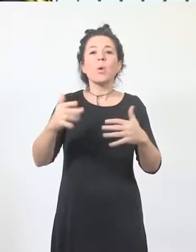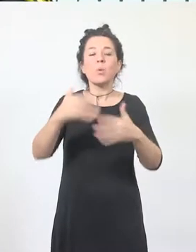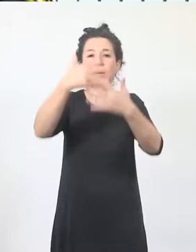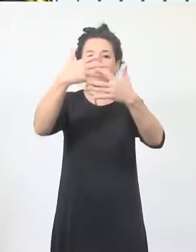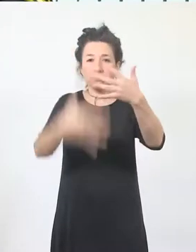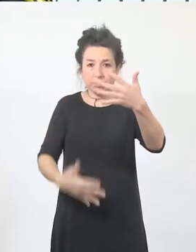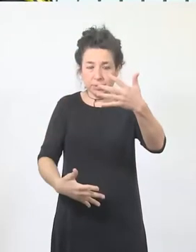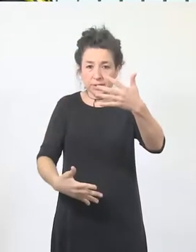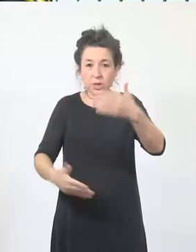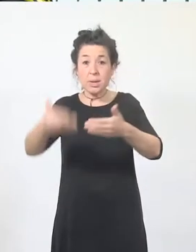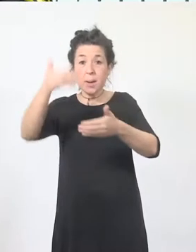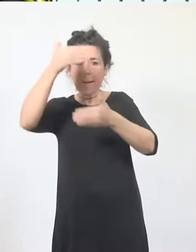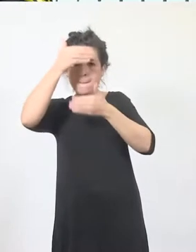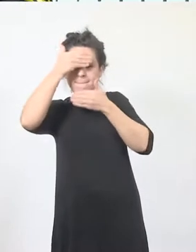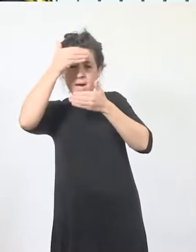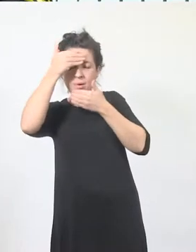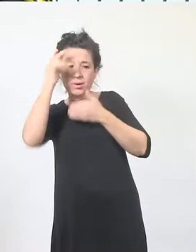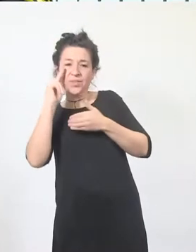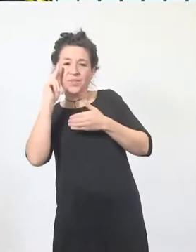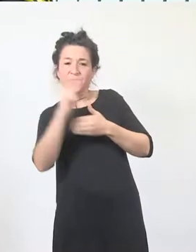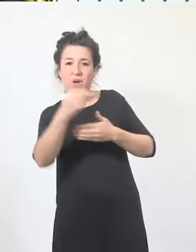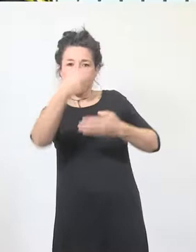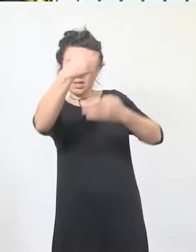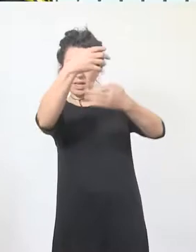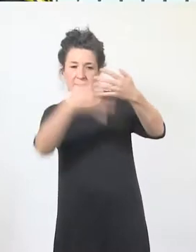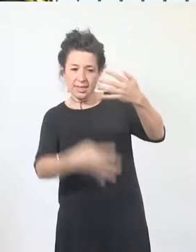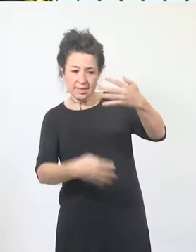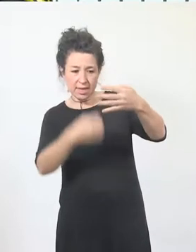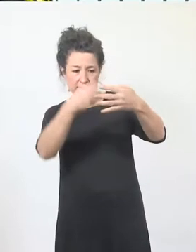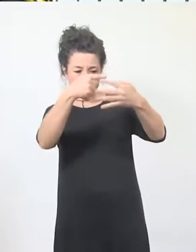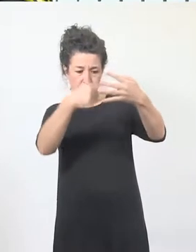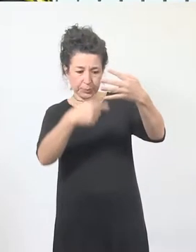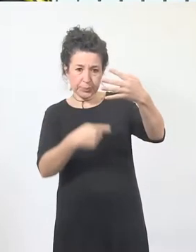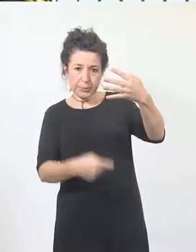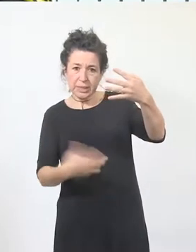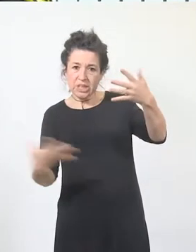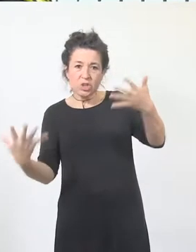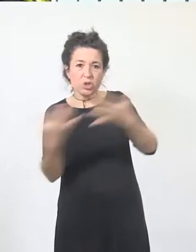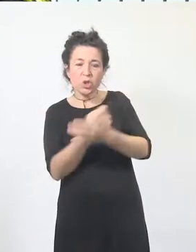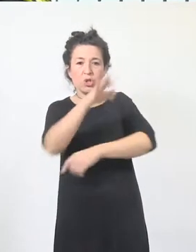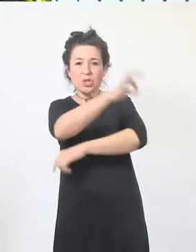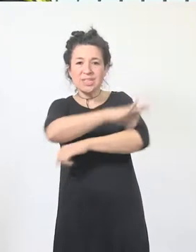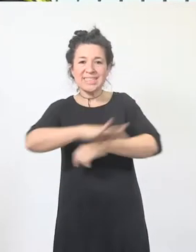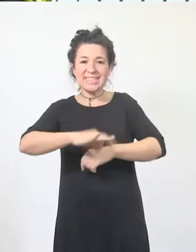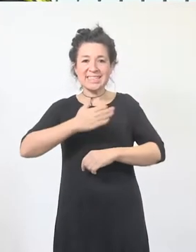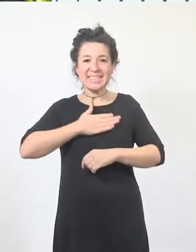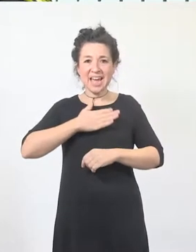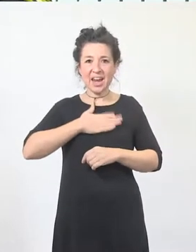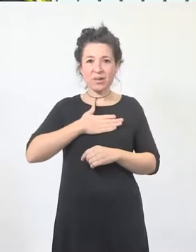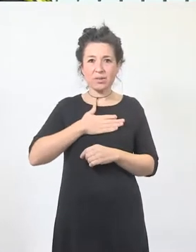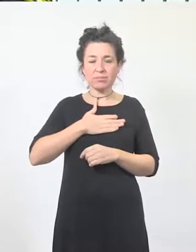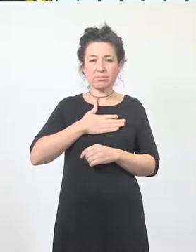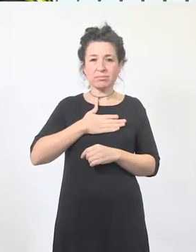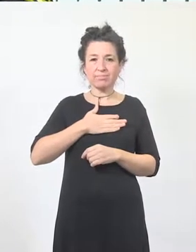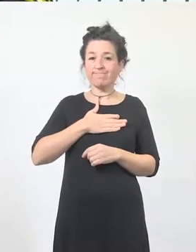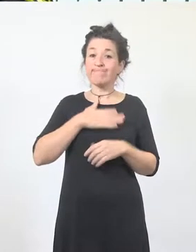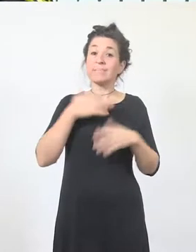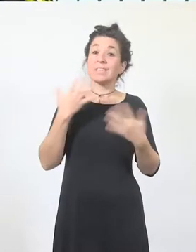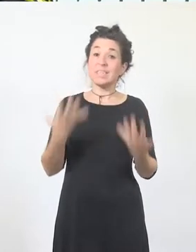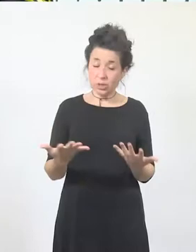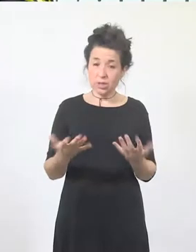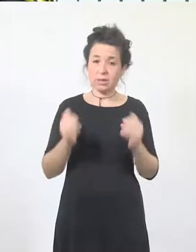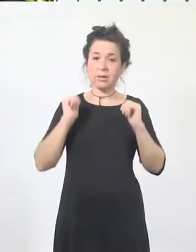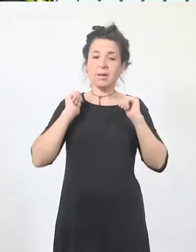cuando Marruecos vio que los que ya estaban en ese censo eran todos saharauis,